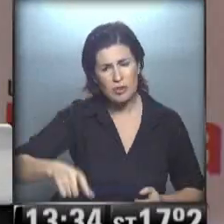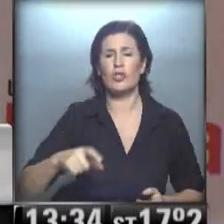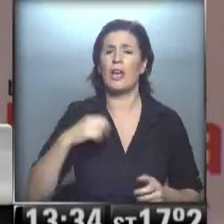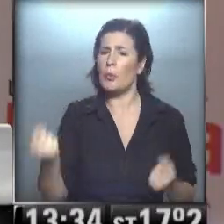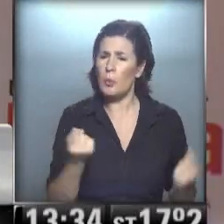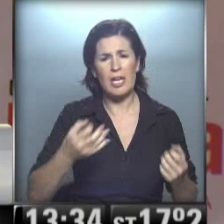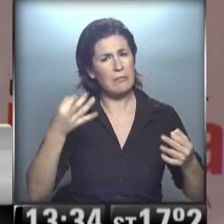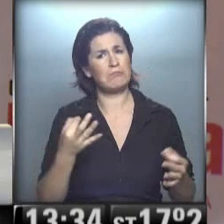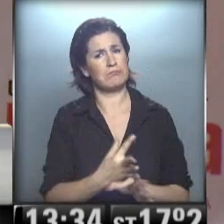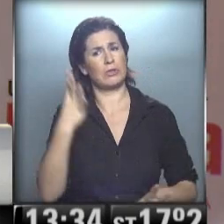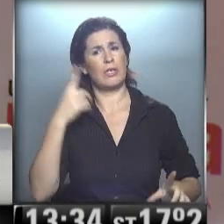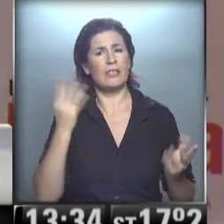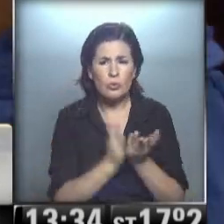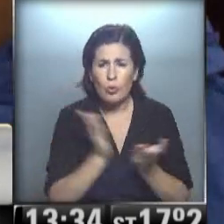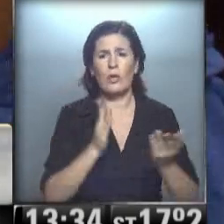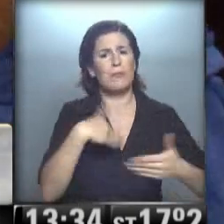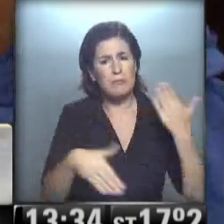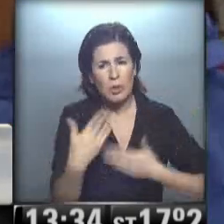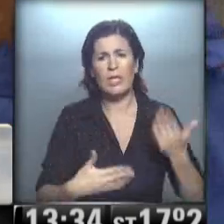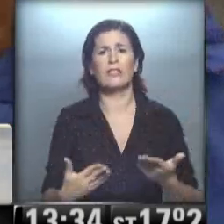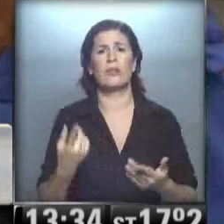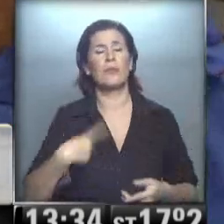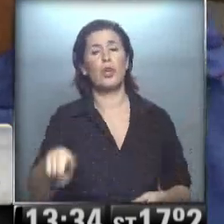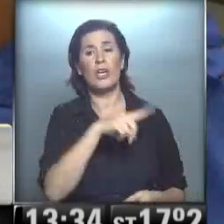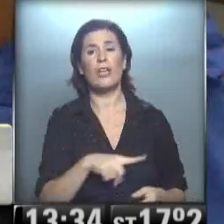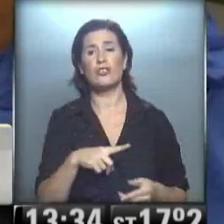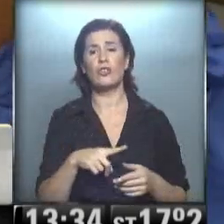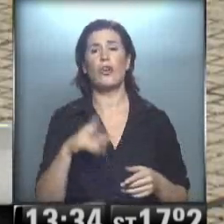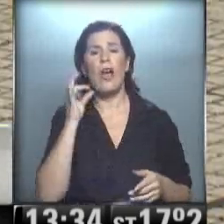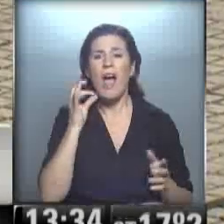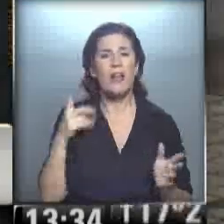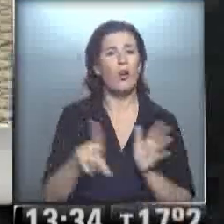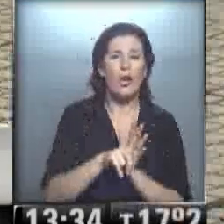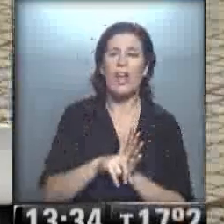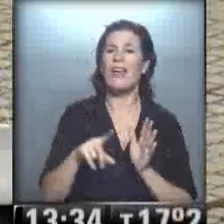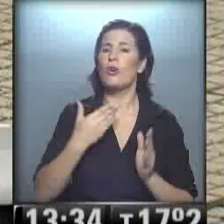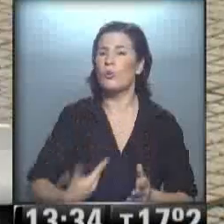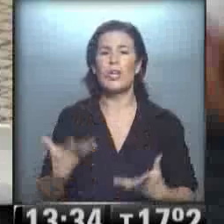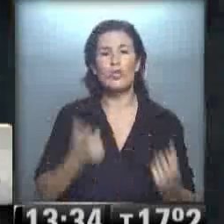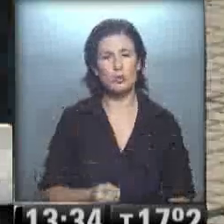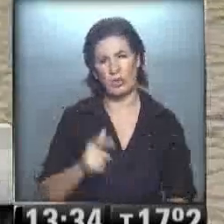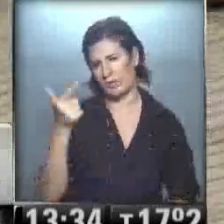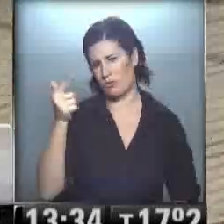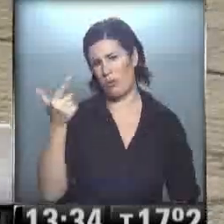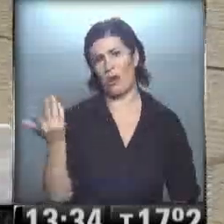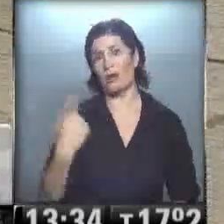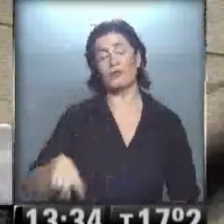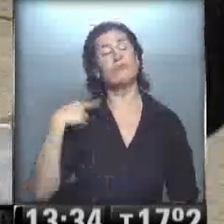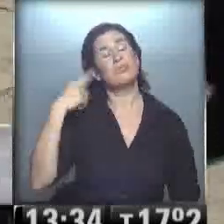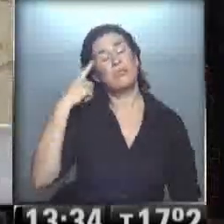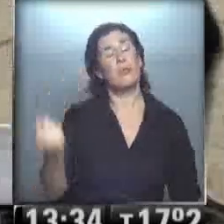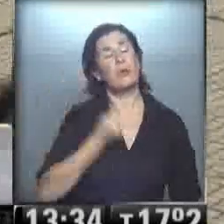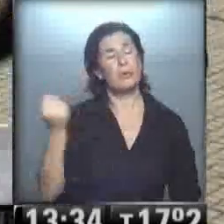que, bueno, que estudian, que se preparan y no, digamos, no tienen un aval, un apoyo del Estado. Nos parece fundamental que el Estado asuma este compromiso